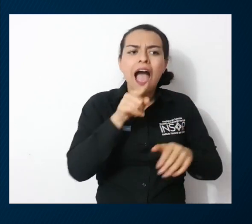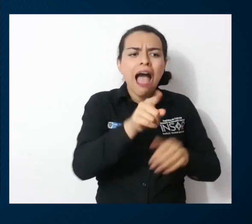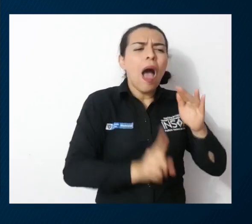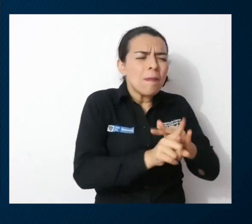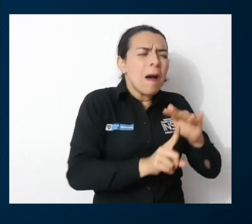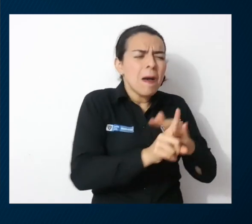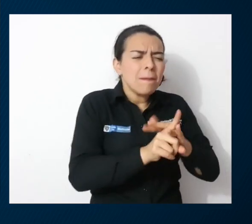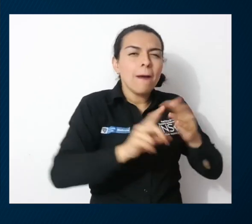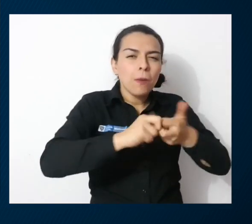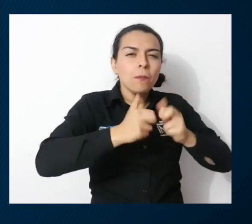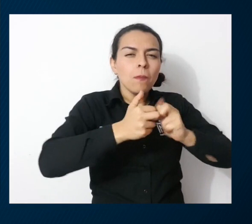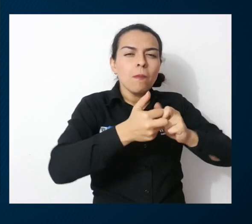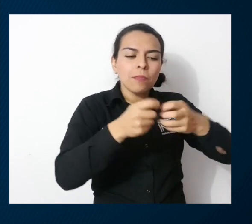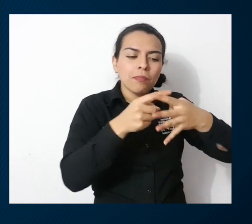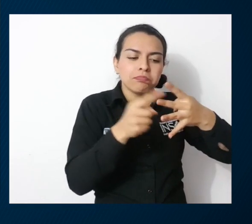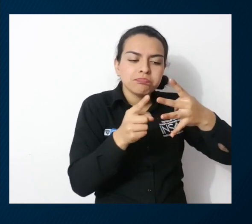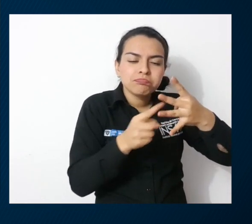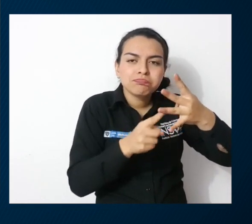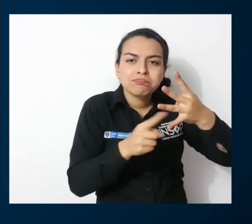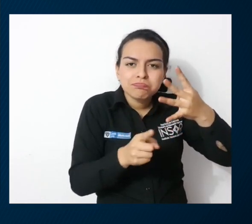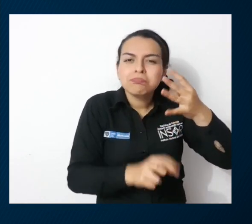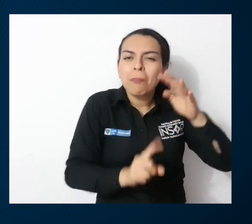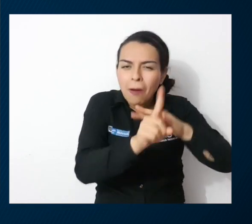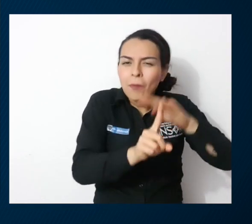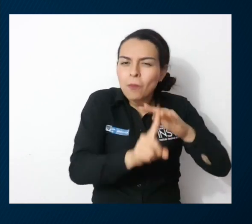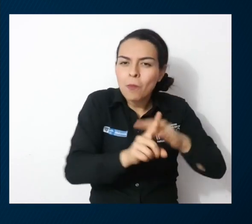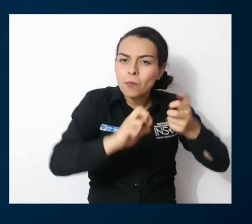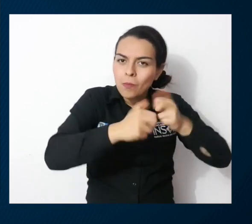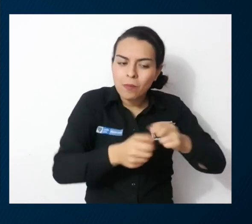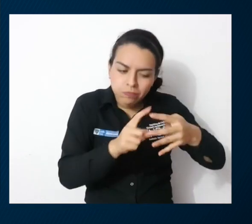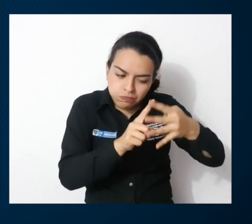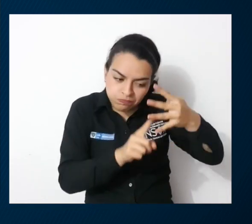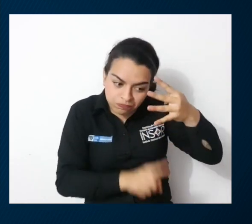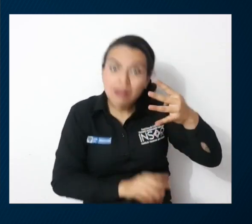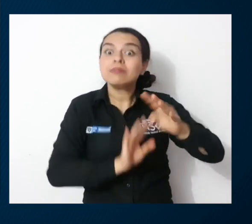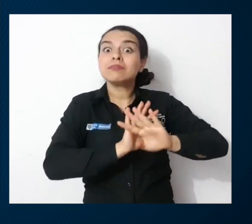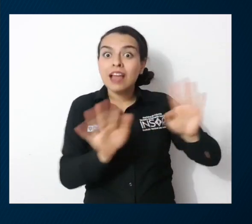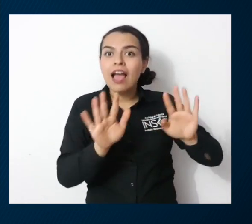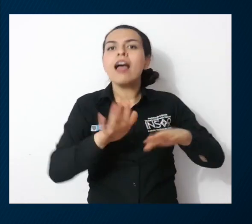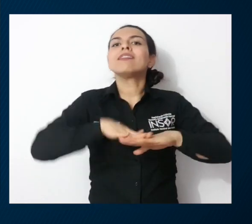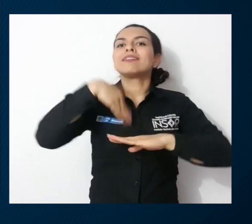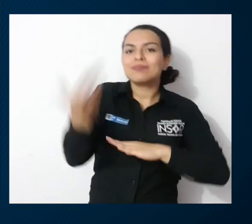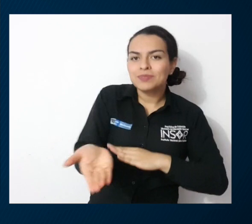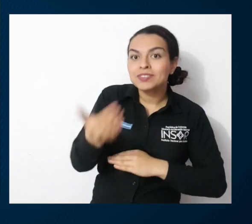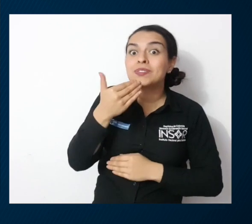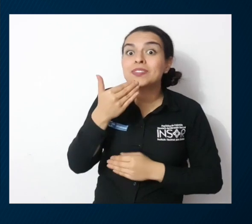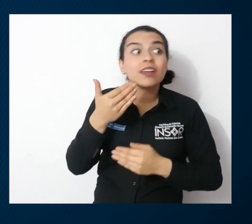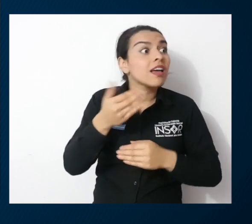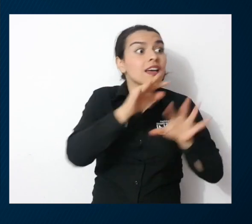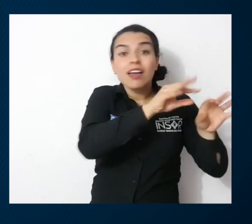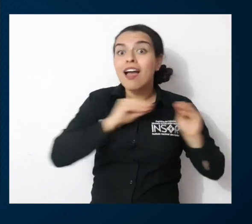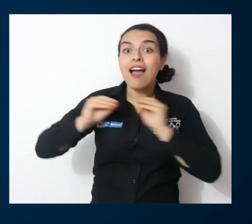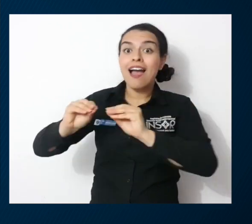la normalidad y se vuelve la cotidianidad a lo largo de distintas semanas, y es ahí, y luego cuando regresemos al salón de clase, en donde tenemos que encontrar